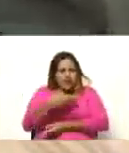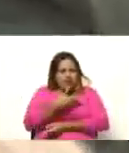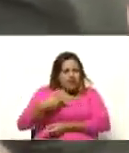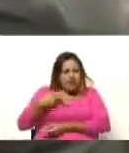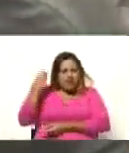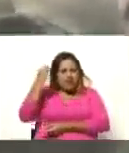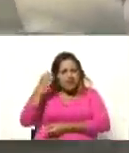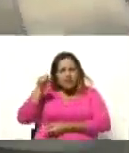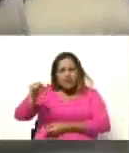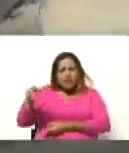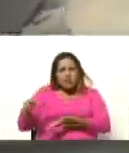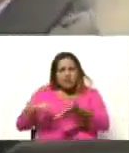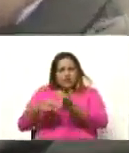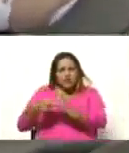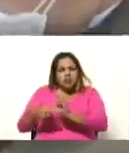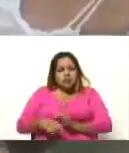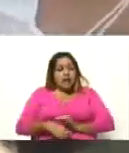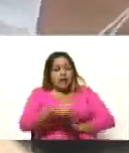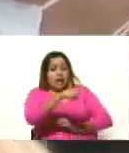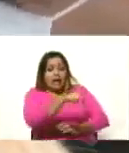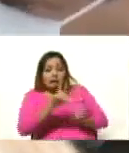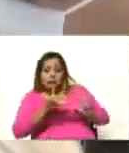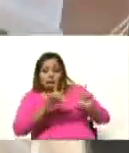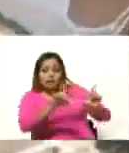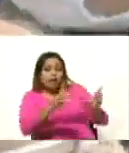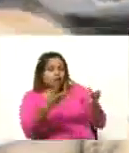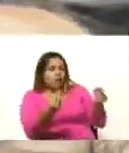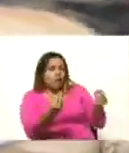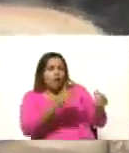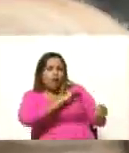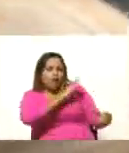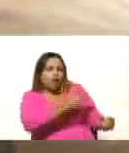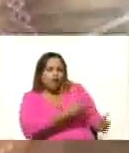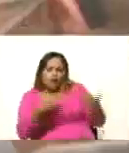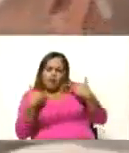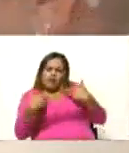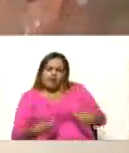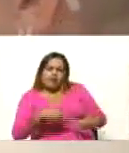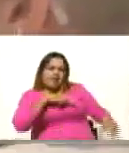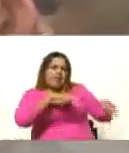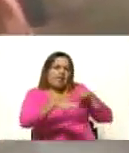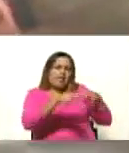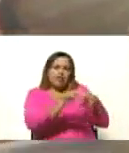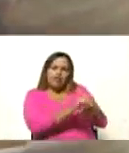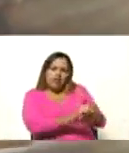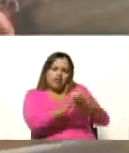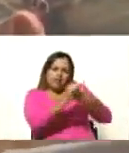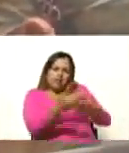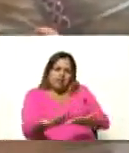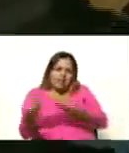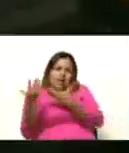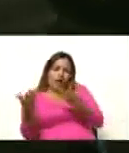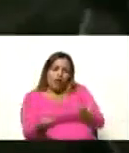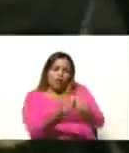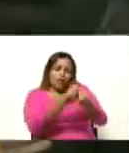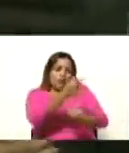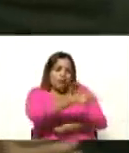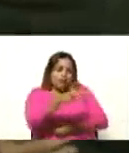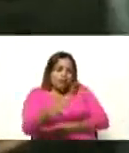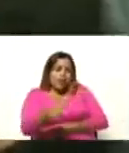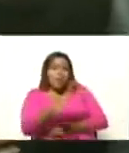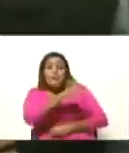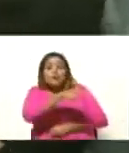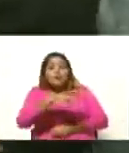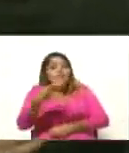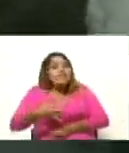su opinión. Estas son imágenes muy poderosas, muy poderosas. Humanizan la relación del líder con la gente. La gente se